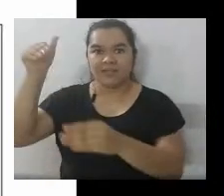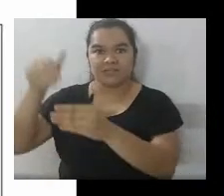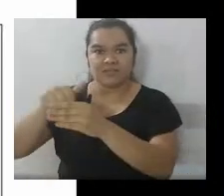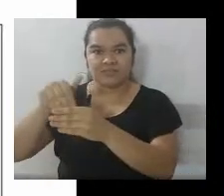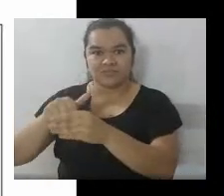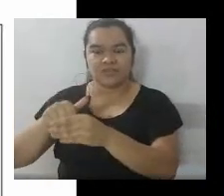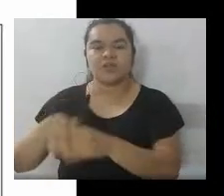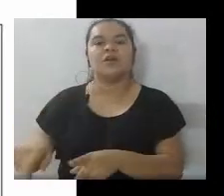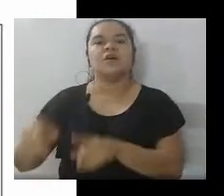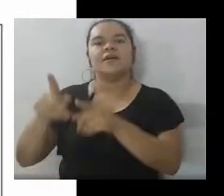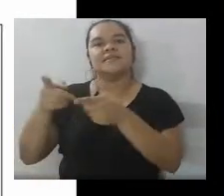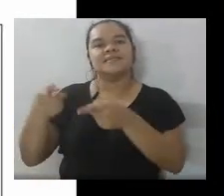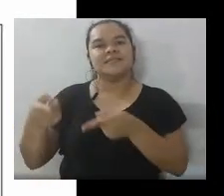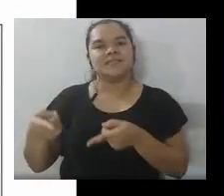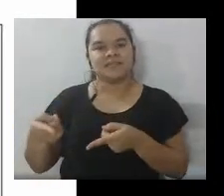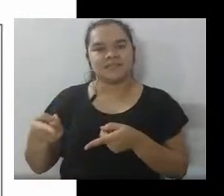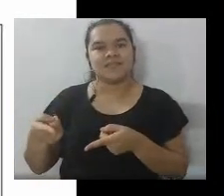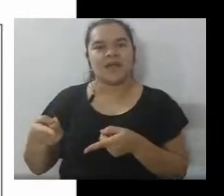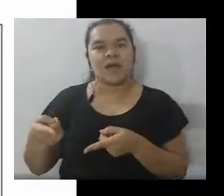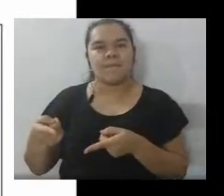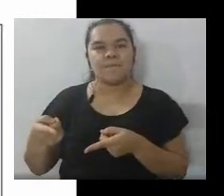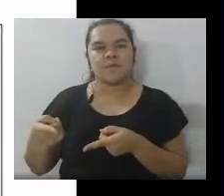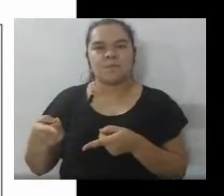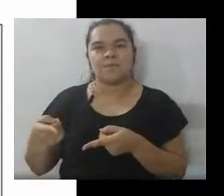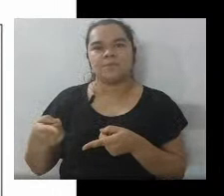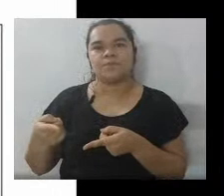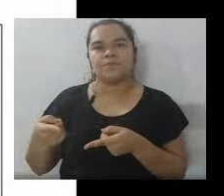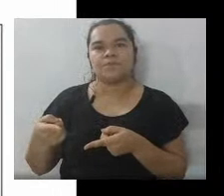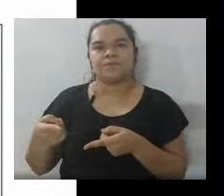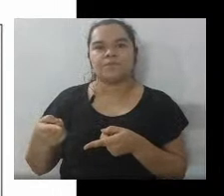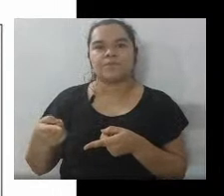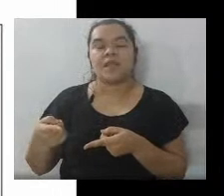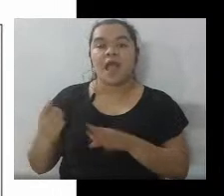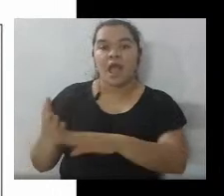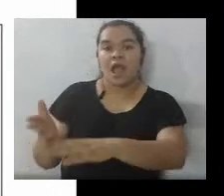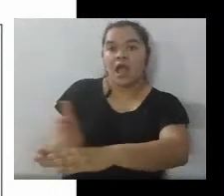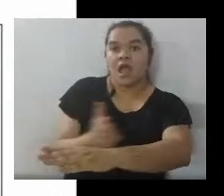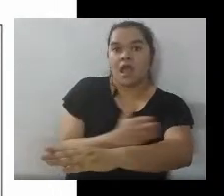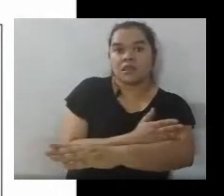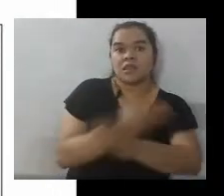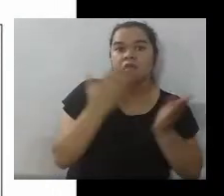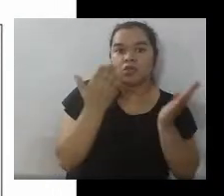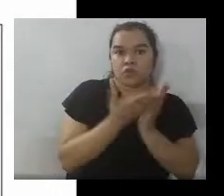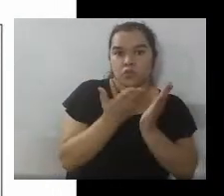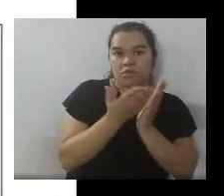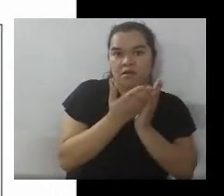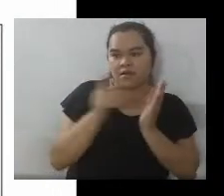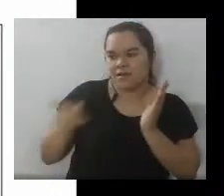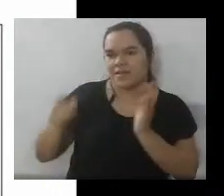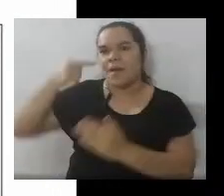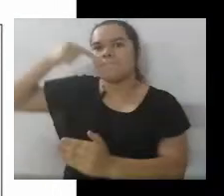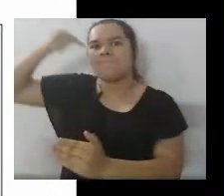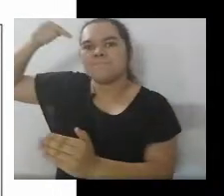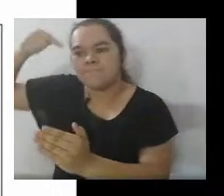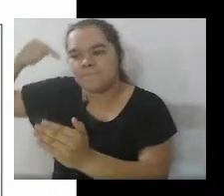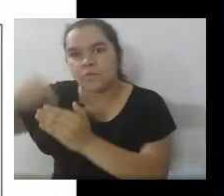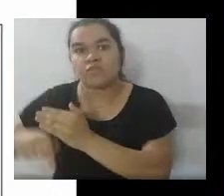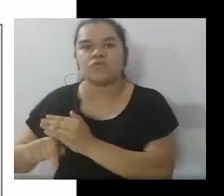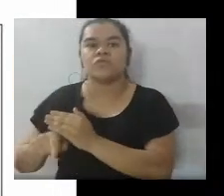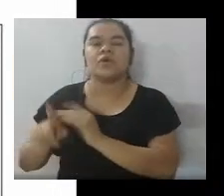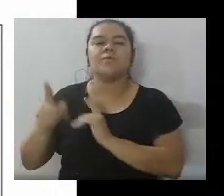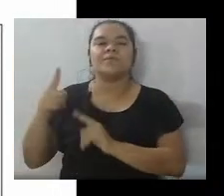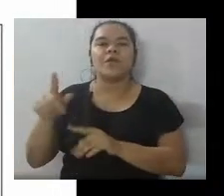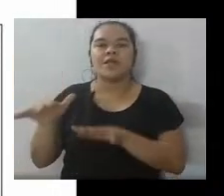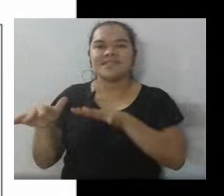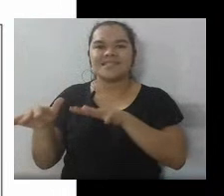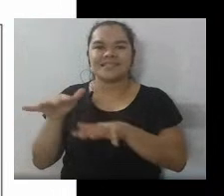que tienen que ver con profundizar los conceptos ya vistos, pero adaptarlos a la dinámica, ¿no?, que ofrece